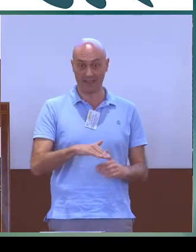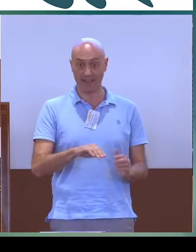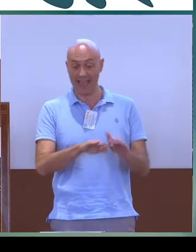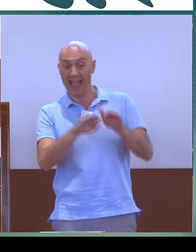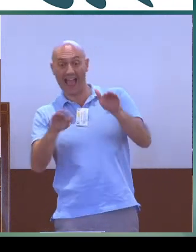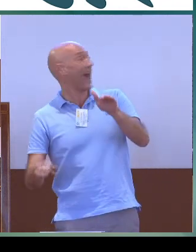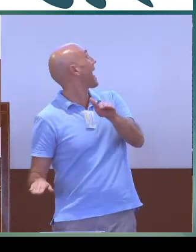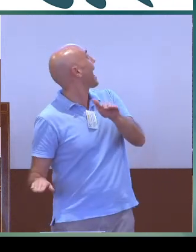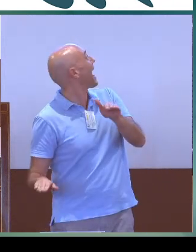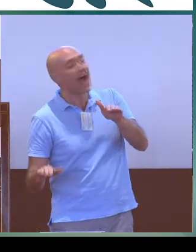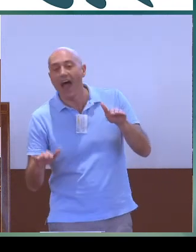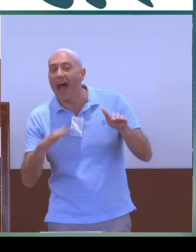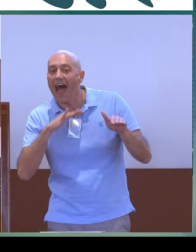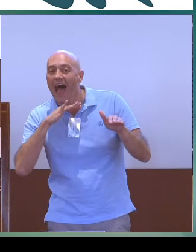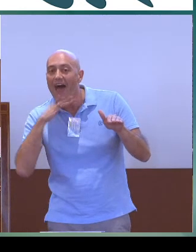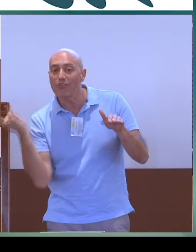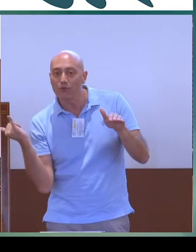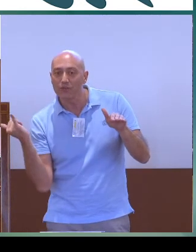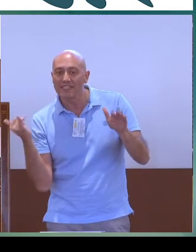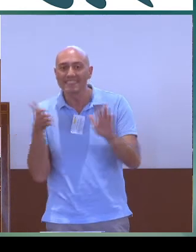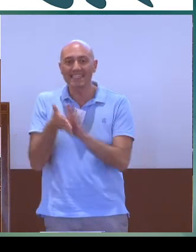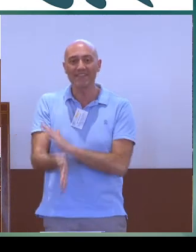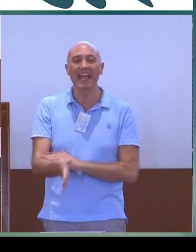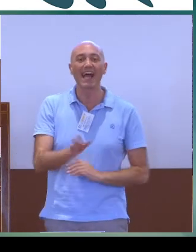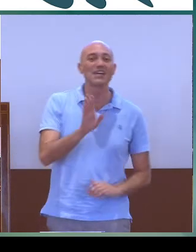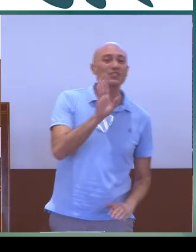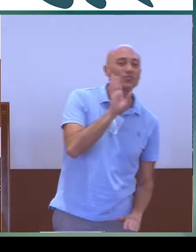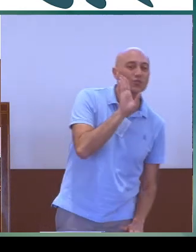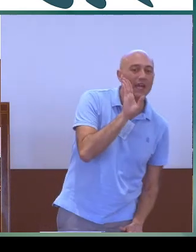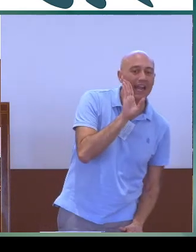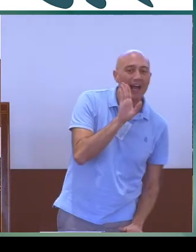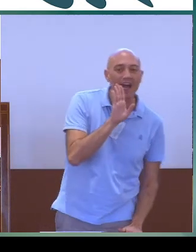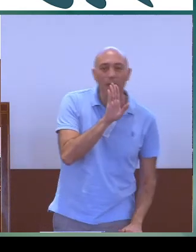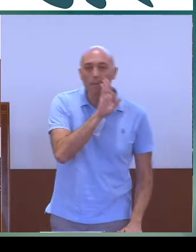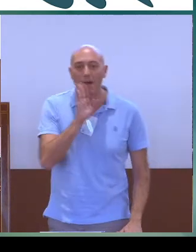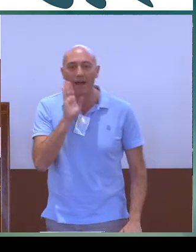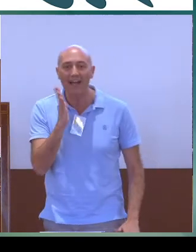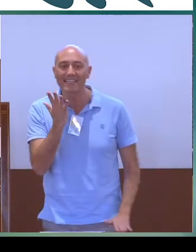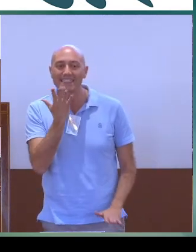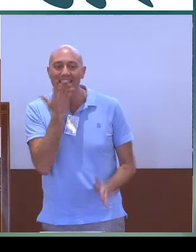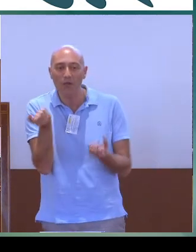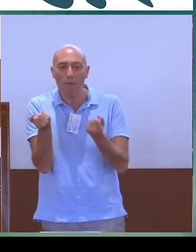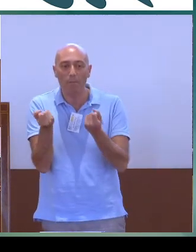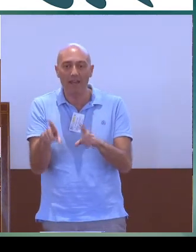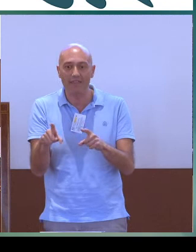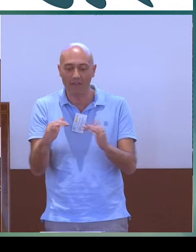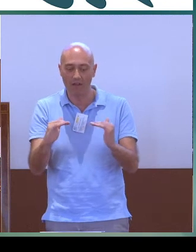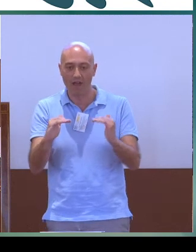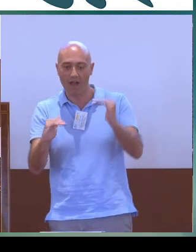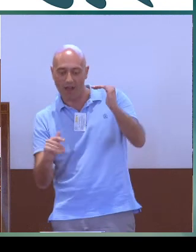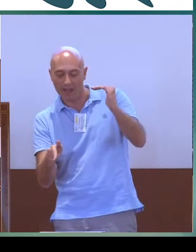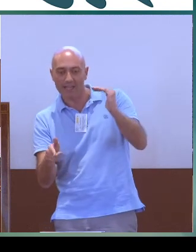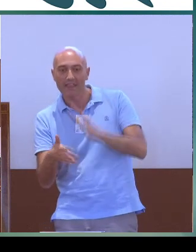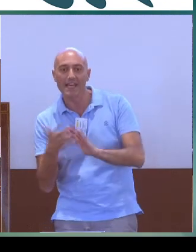pares de palabras que no tenían relación de significado, pero tenían los signos parecidos, los participantes tardaban más